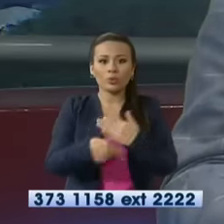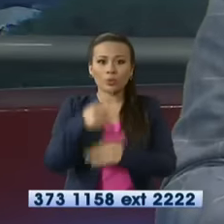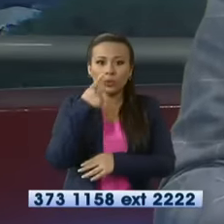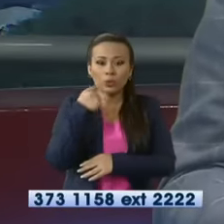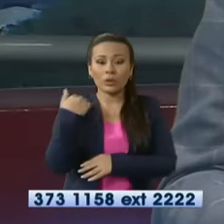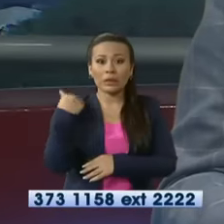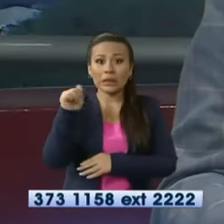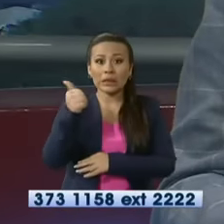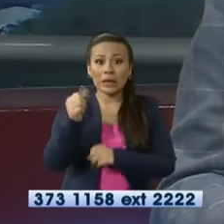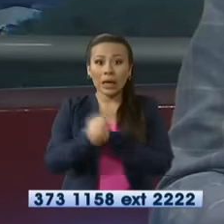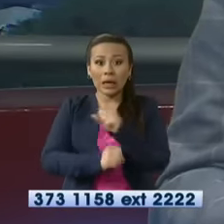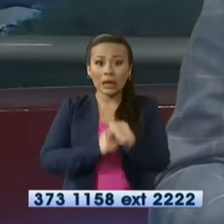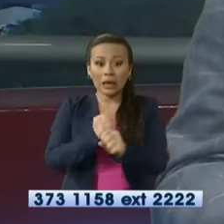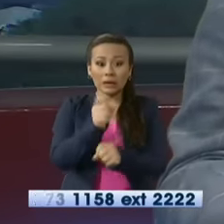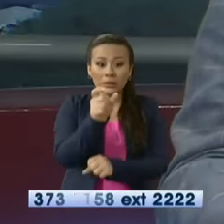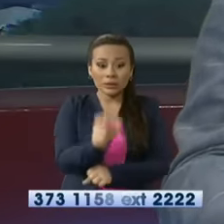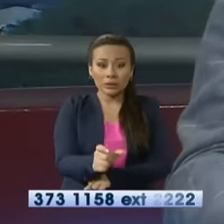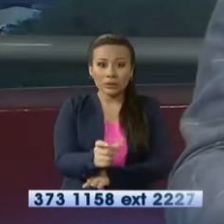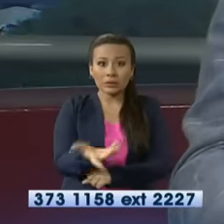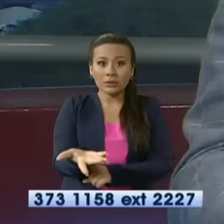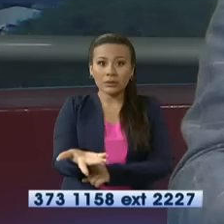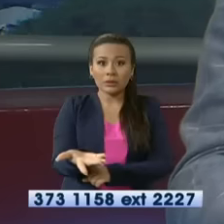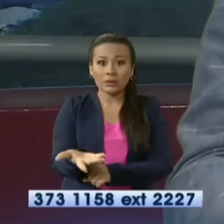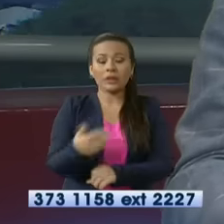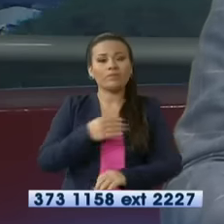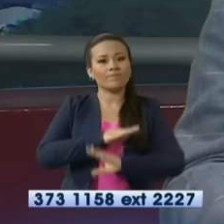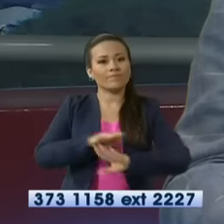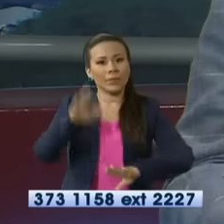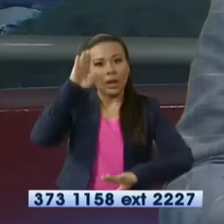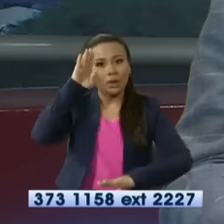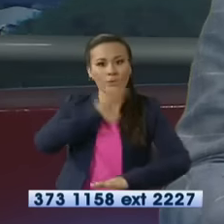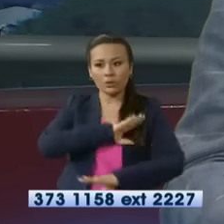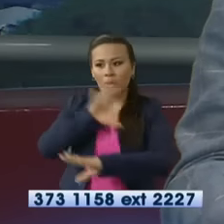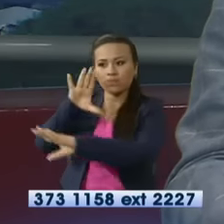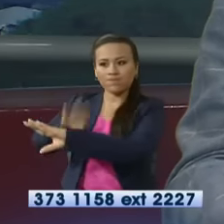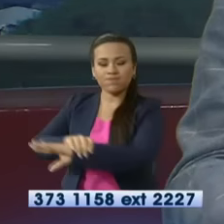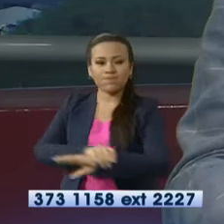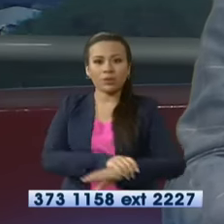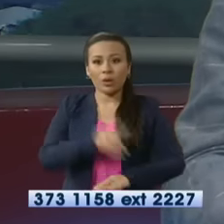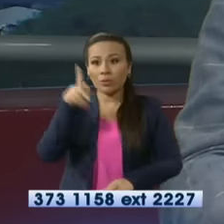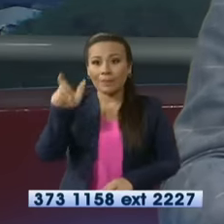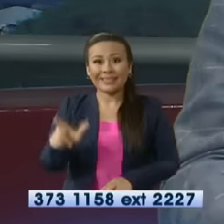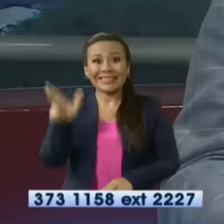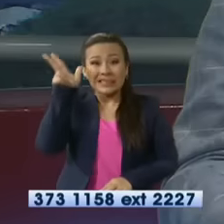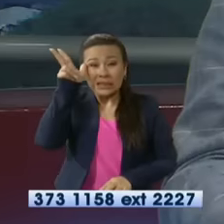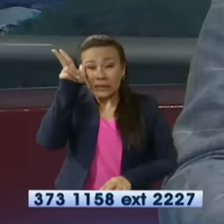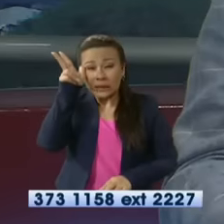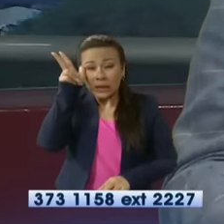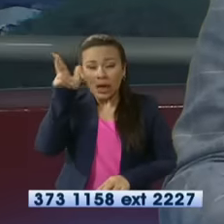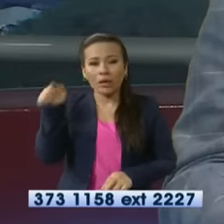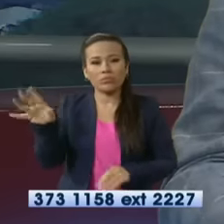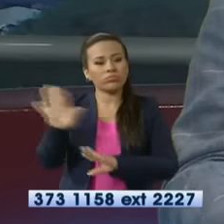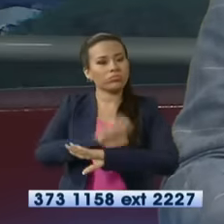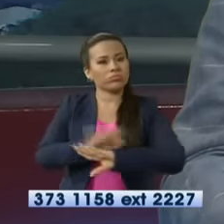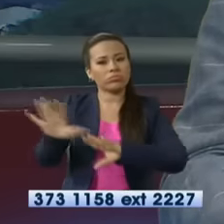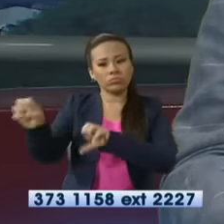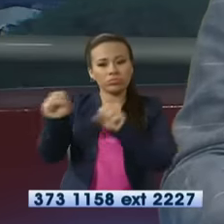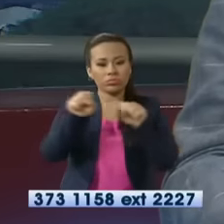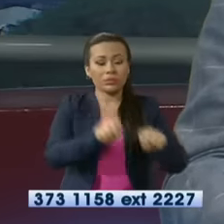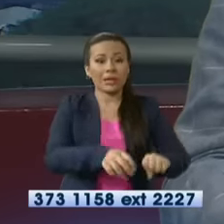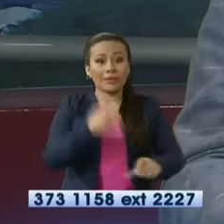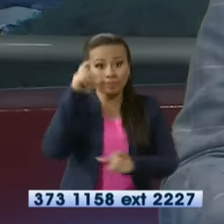10 años de edad. La policía detuvo a un ciudadano chino que estaría implicado en el caso. Según el fiscal William Aguilar,